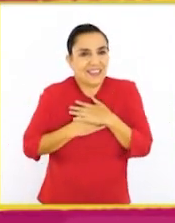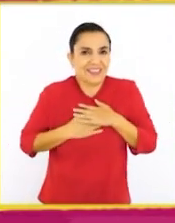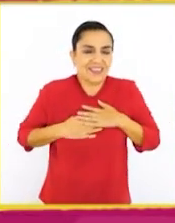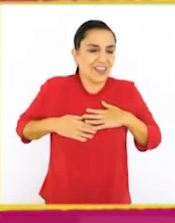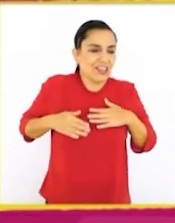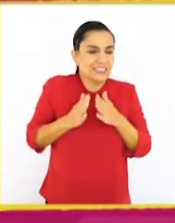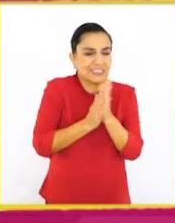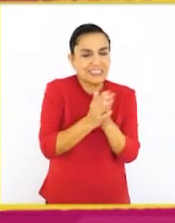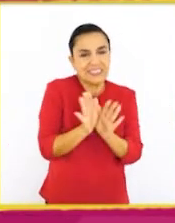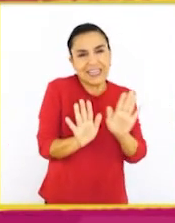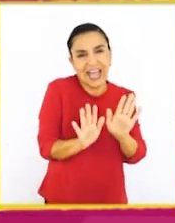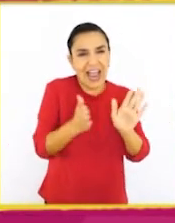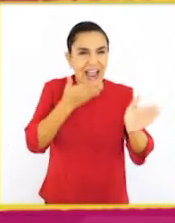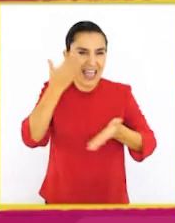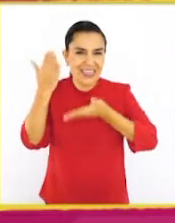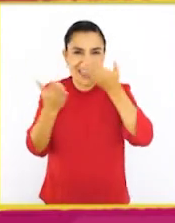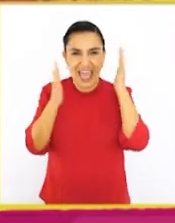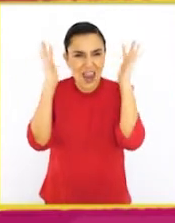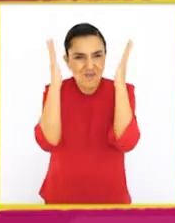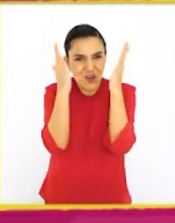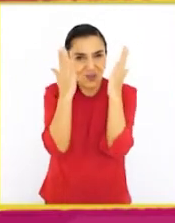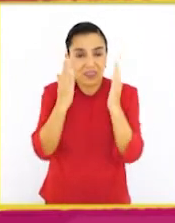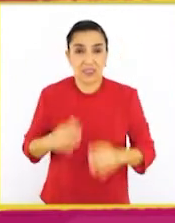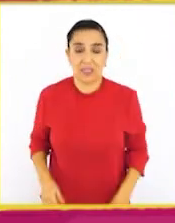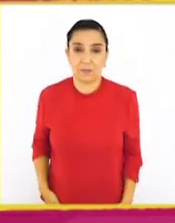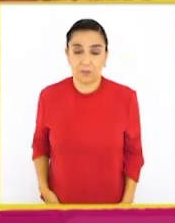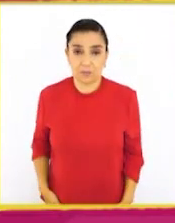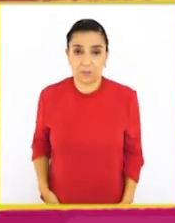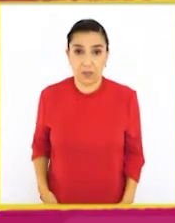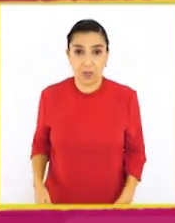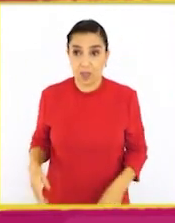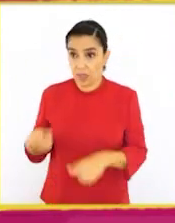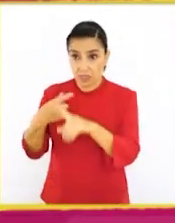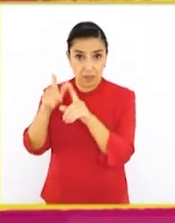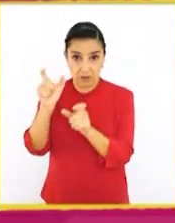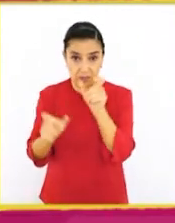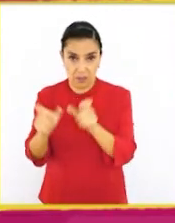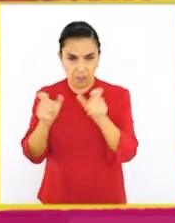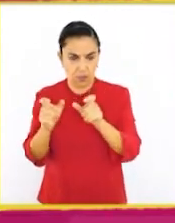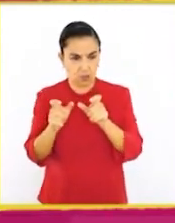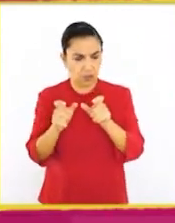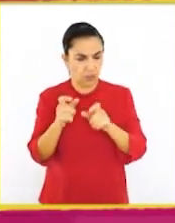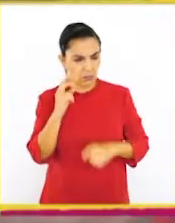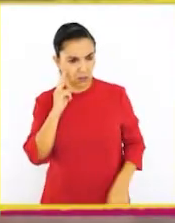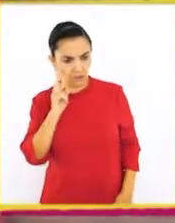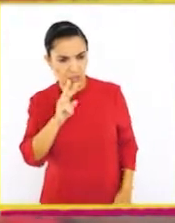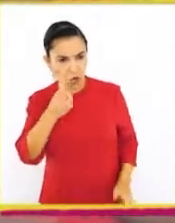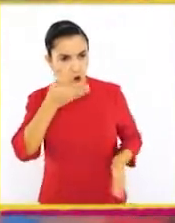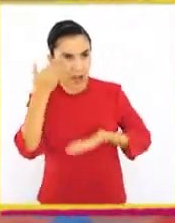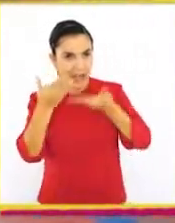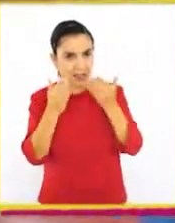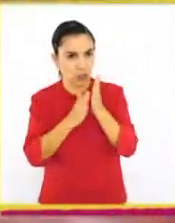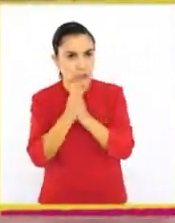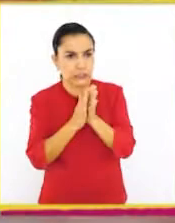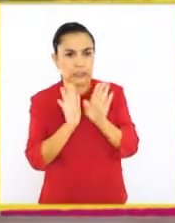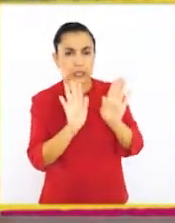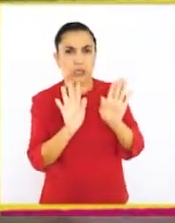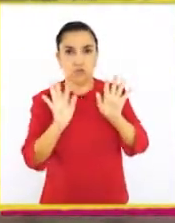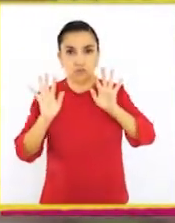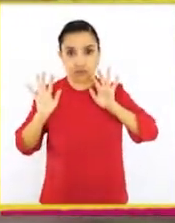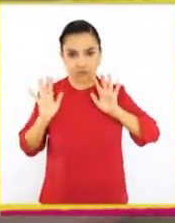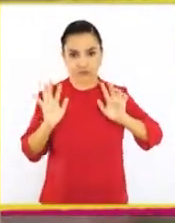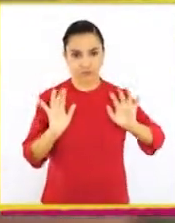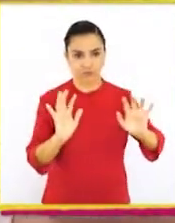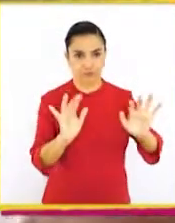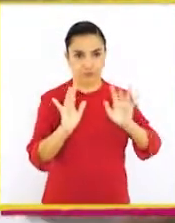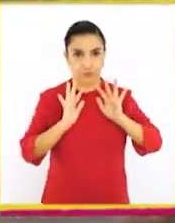agradable que comenzaron a cantar y aplaudir. Los demás, al sentir los cantos y el calor, se acercaron